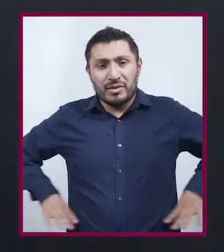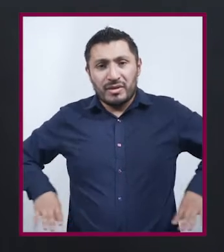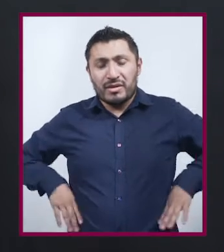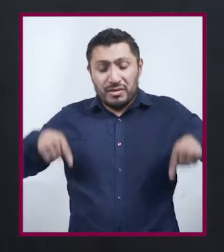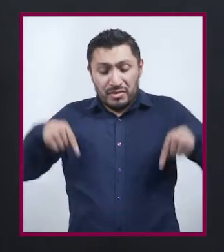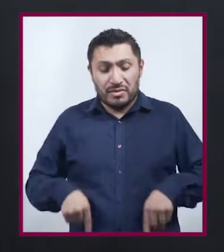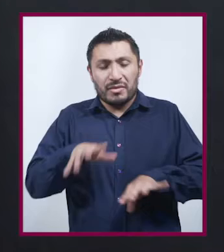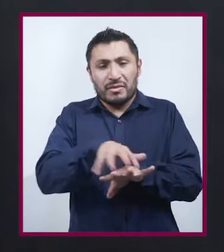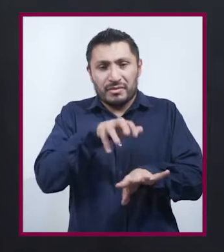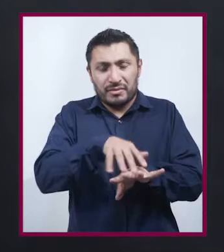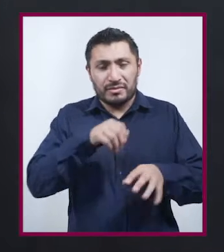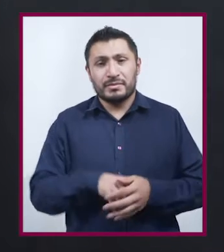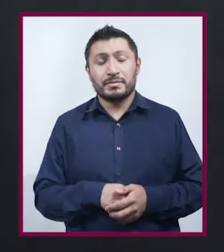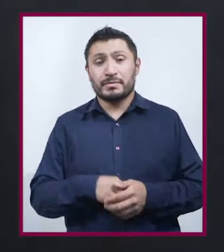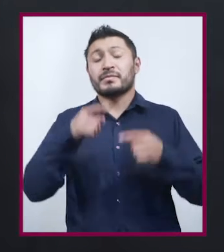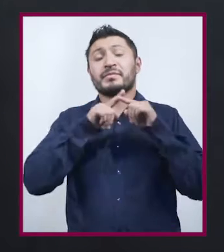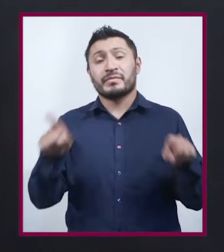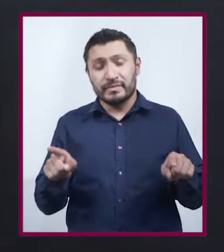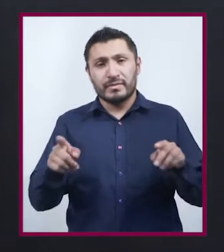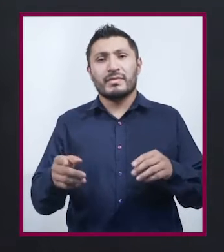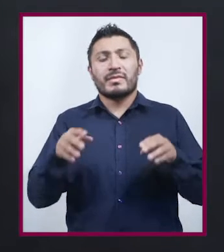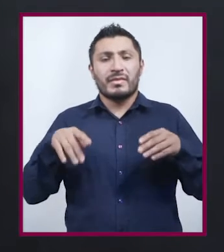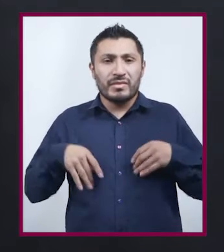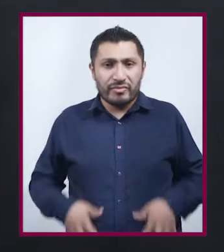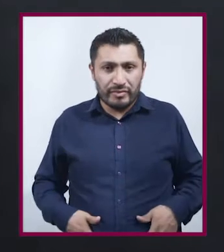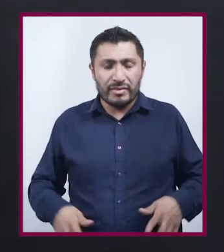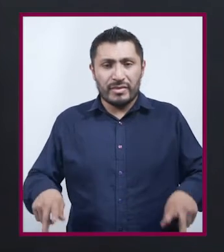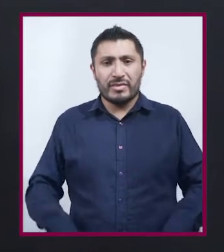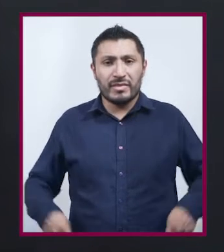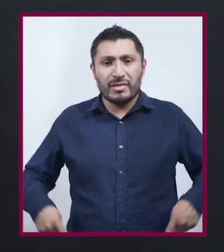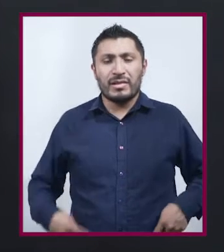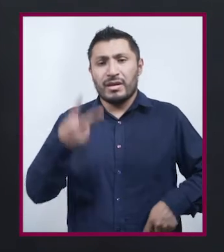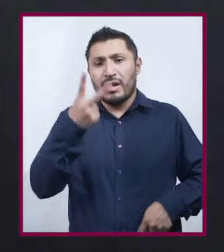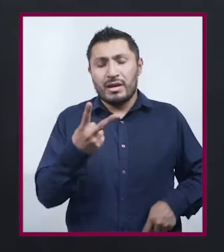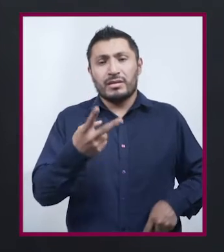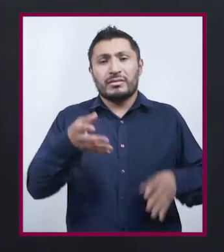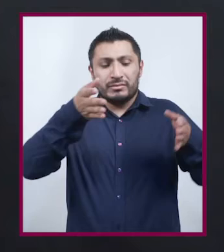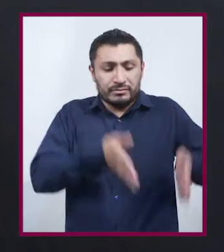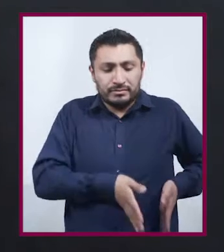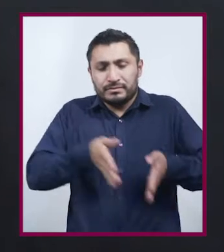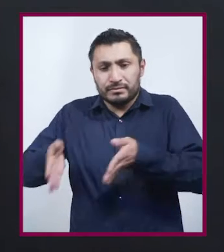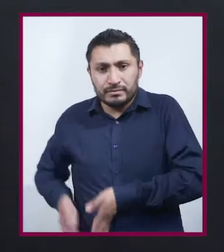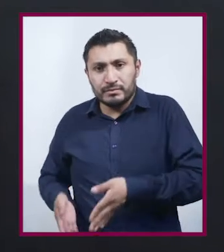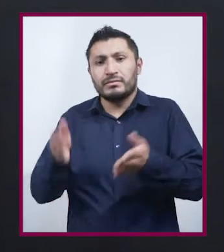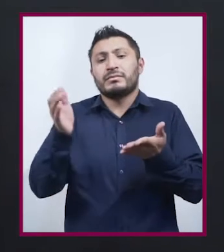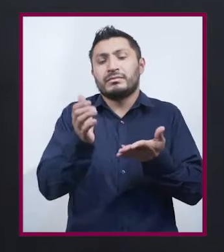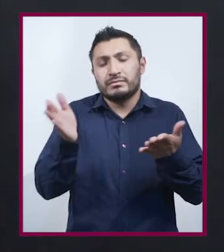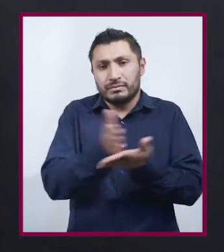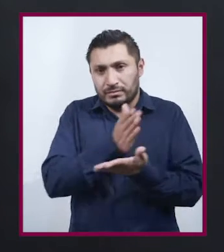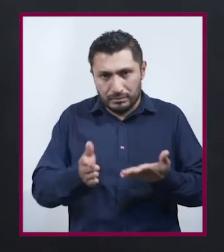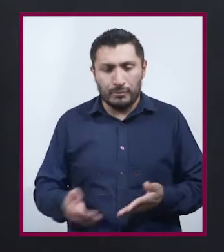cintura hasta los tobillos. A diferencia de una falda, el pantalón está dividido en dos partes para cubrir cada pierna por